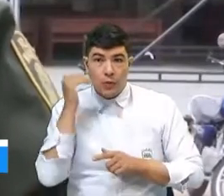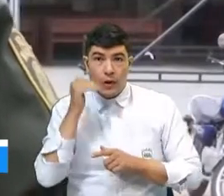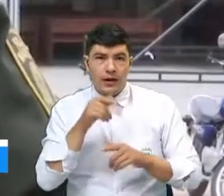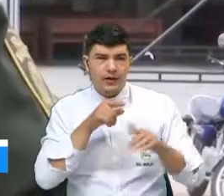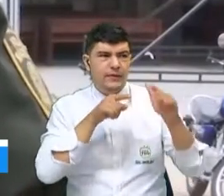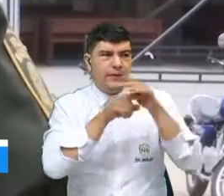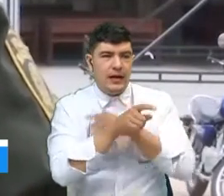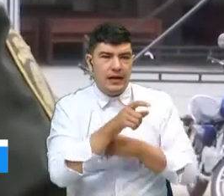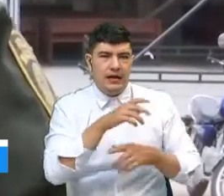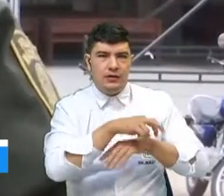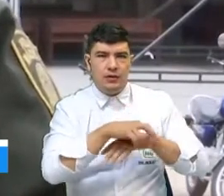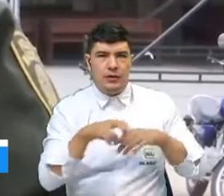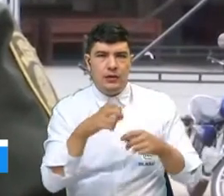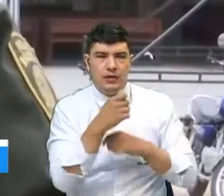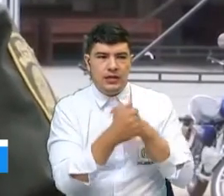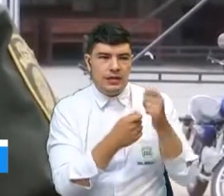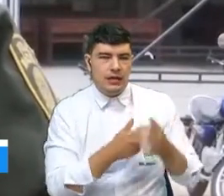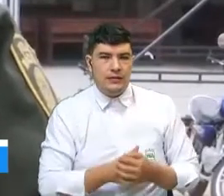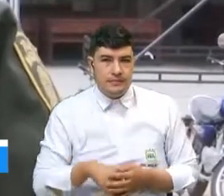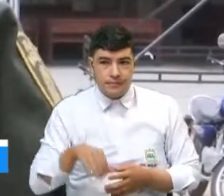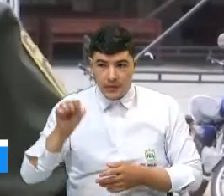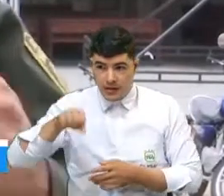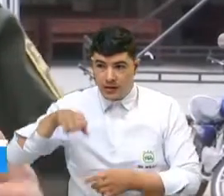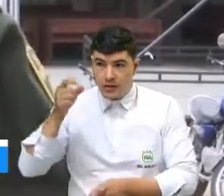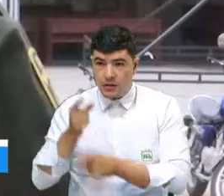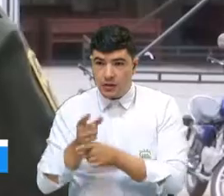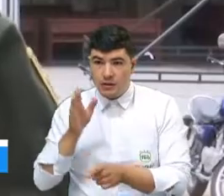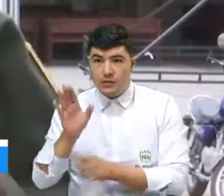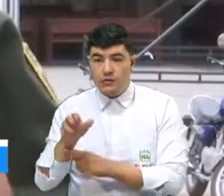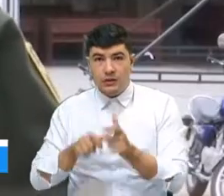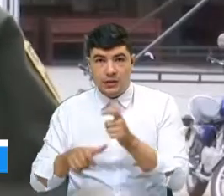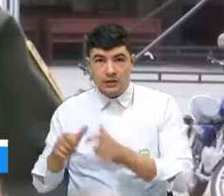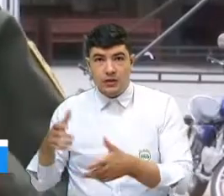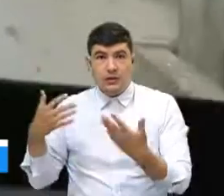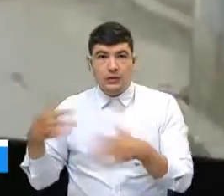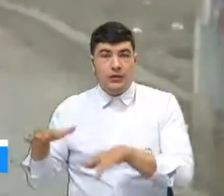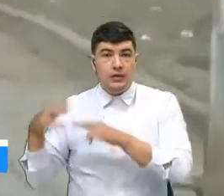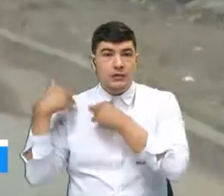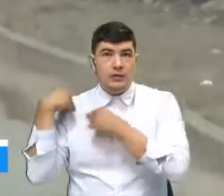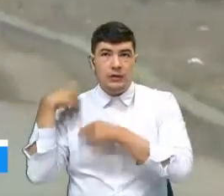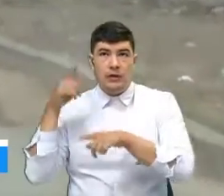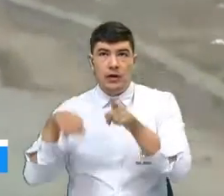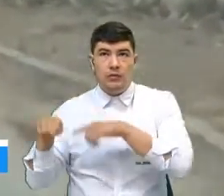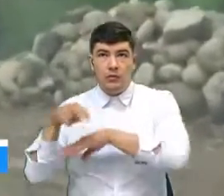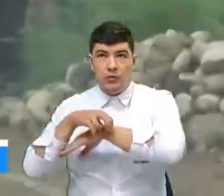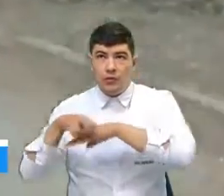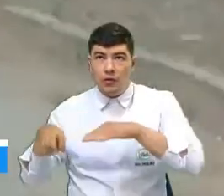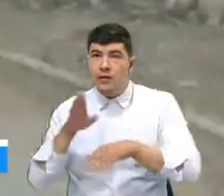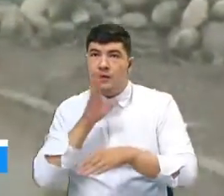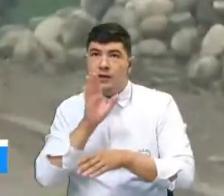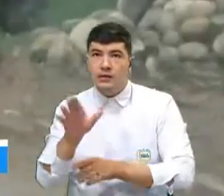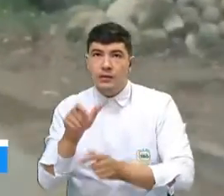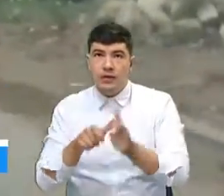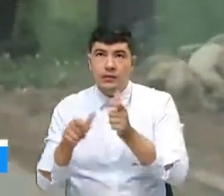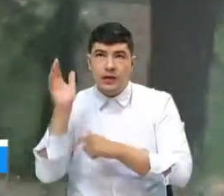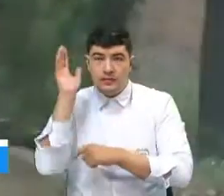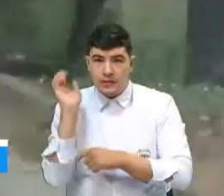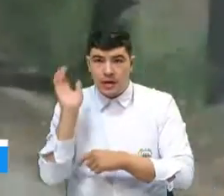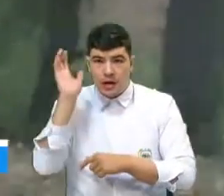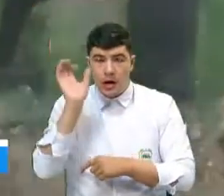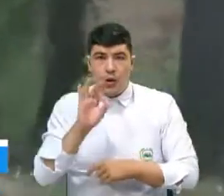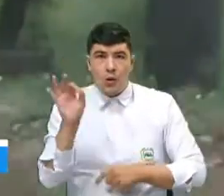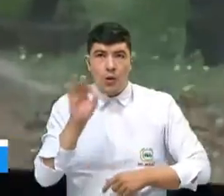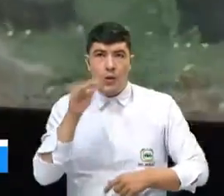evidencia que estas personas estarían detrás de varios hurtos especialmente a personas pensionadas y a